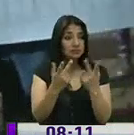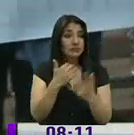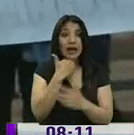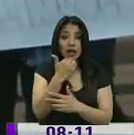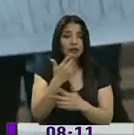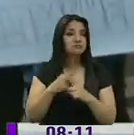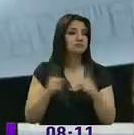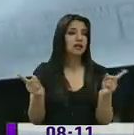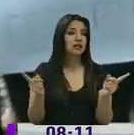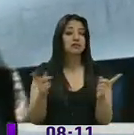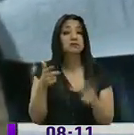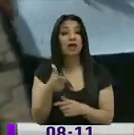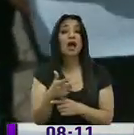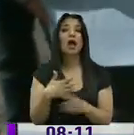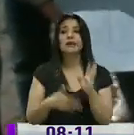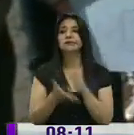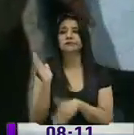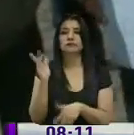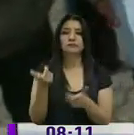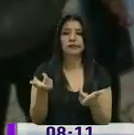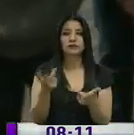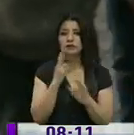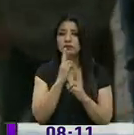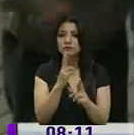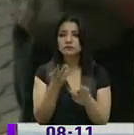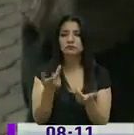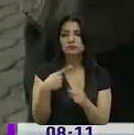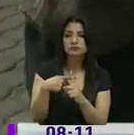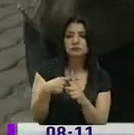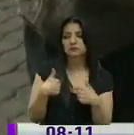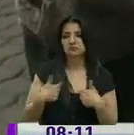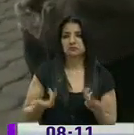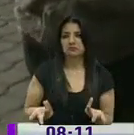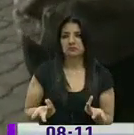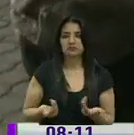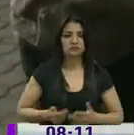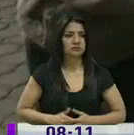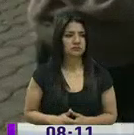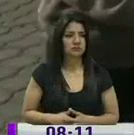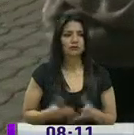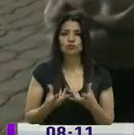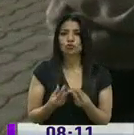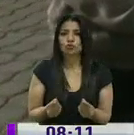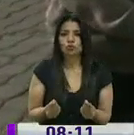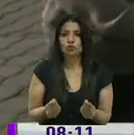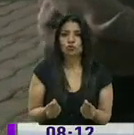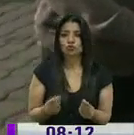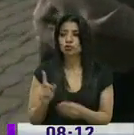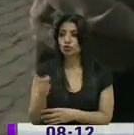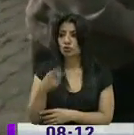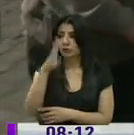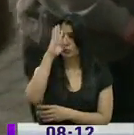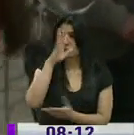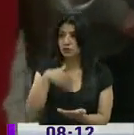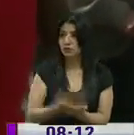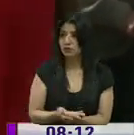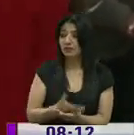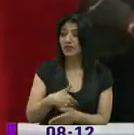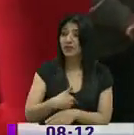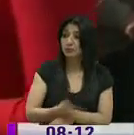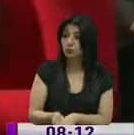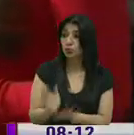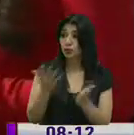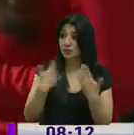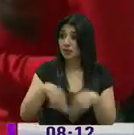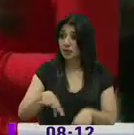solo quedan eso no no hay respuesta positivo para ese tipo de afectaciones que uno sufre solo la policía llega después de que ya se